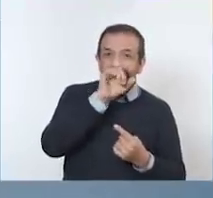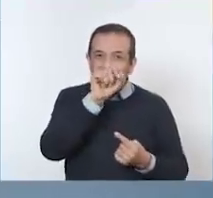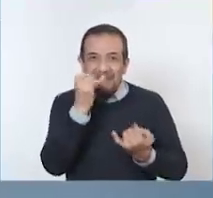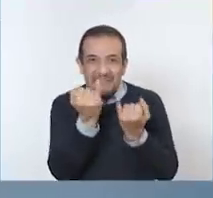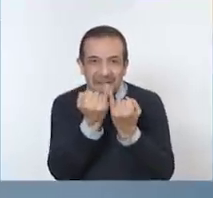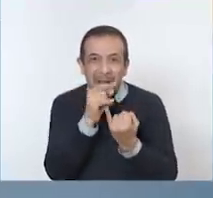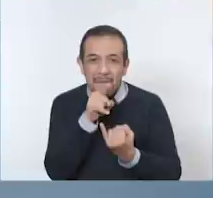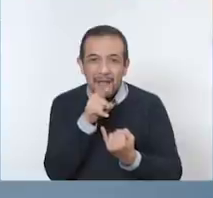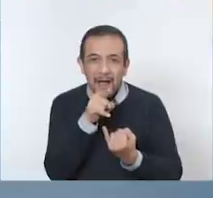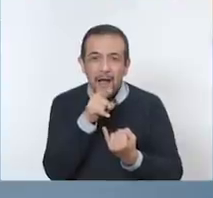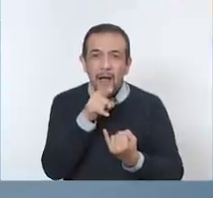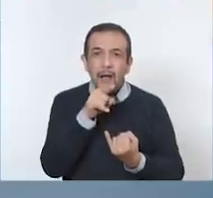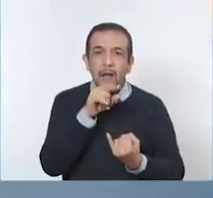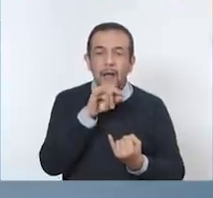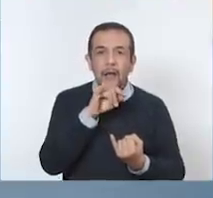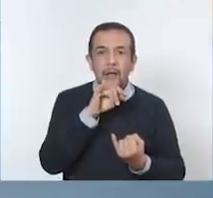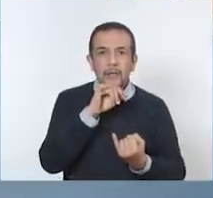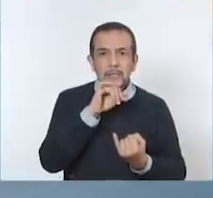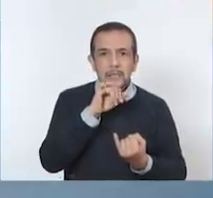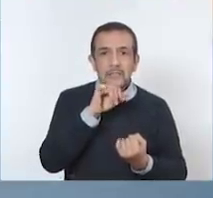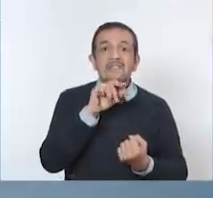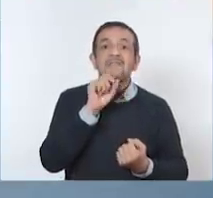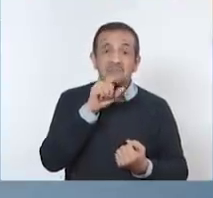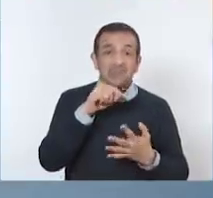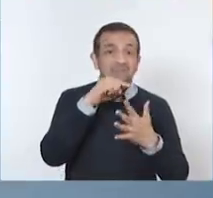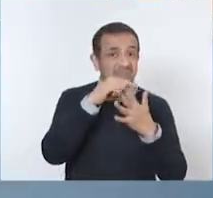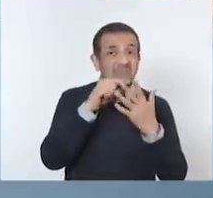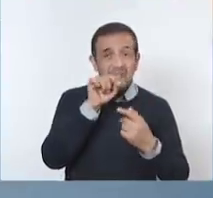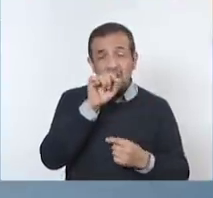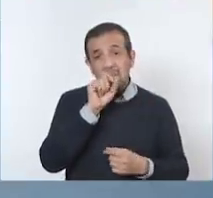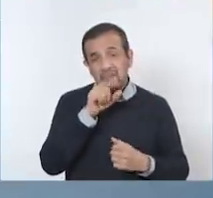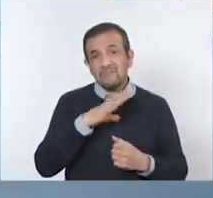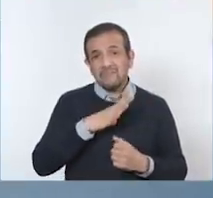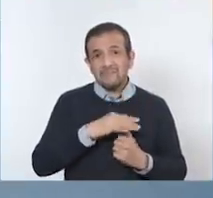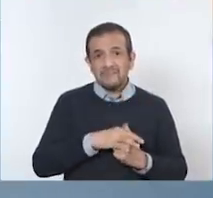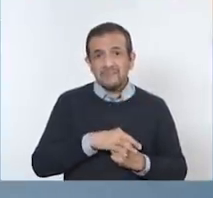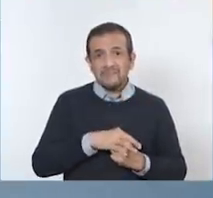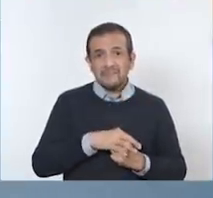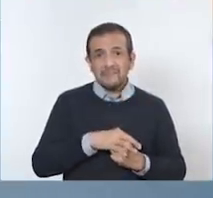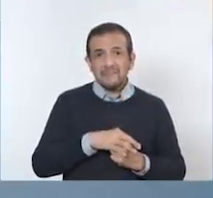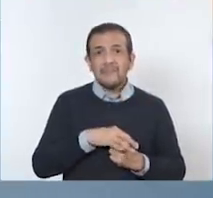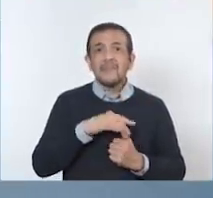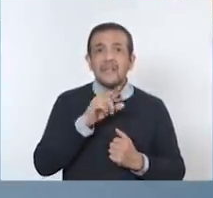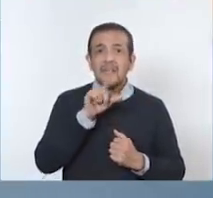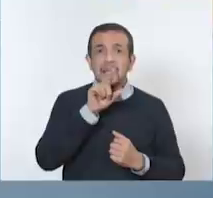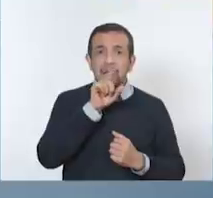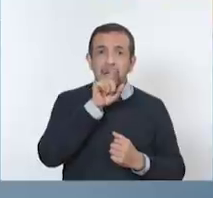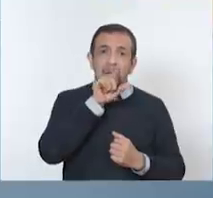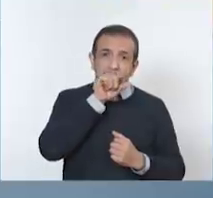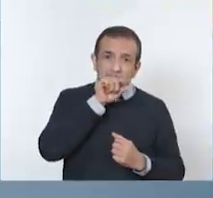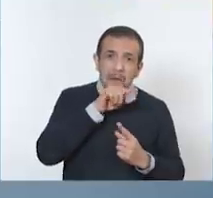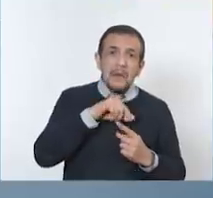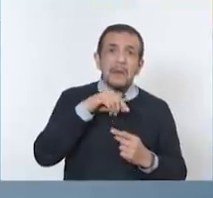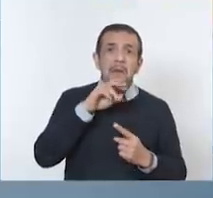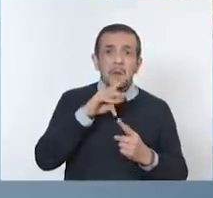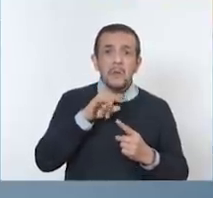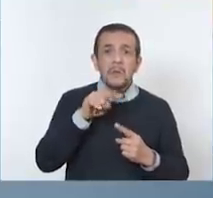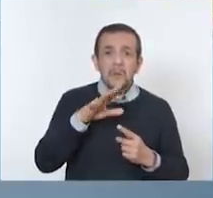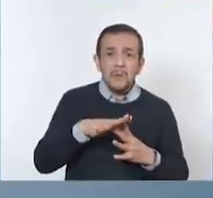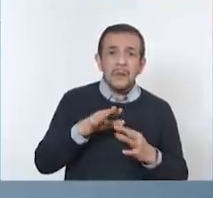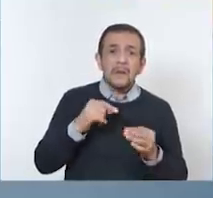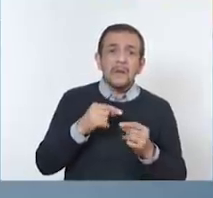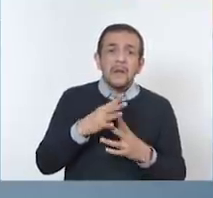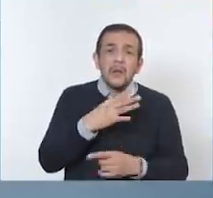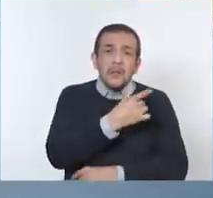También está. Ahí está. Ajá, ahí estaba. Sí. El pájaro cu no tenía